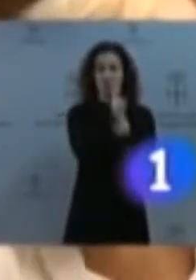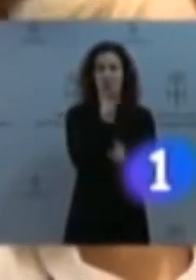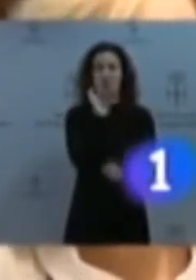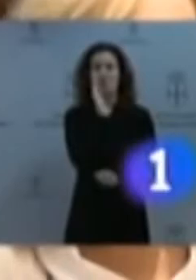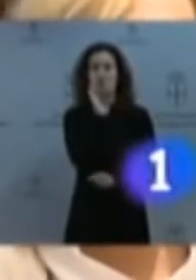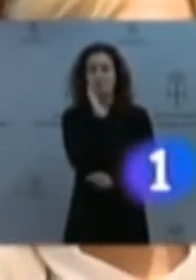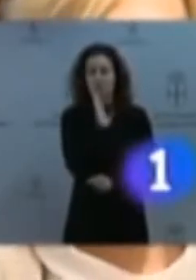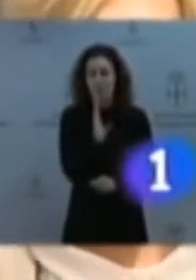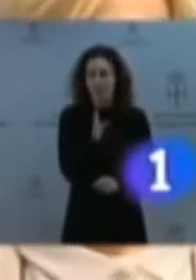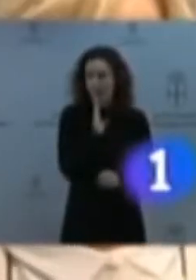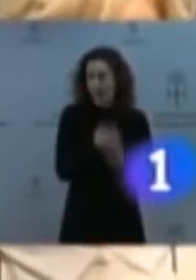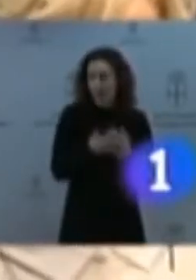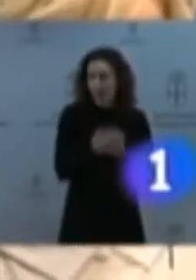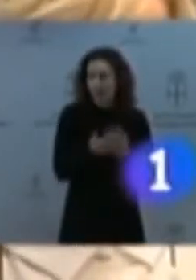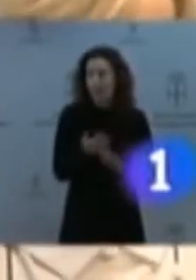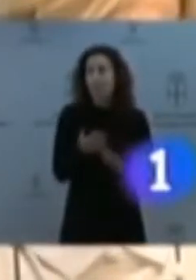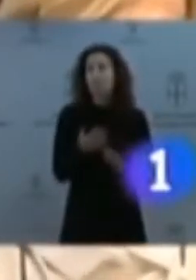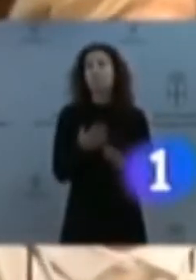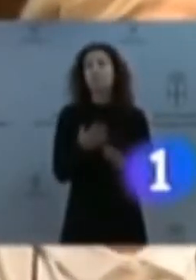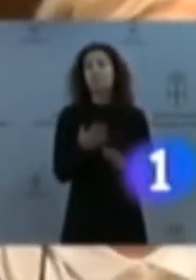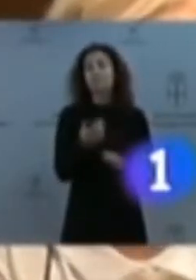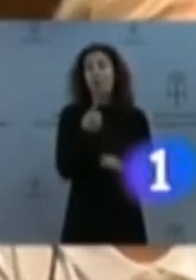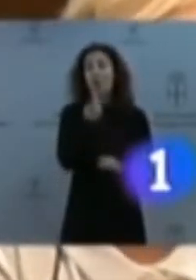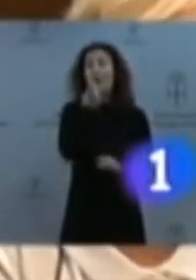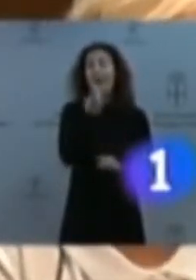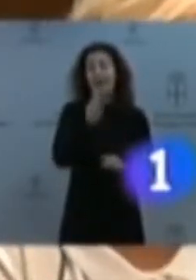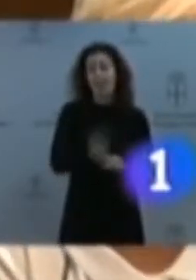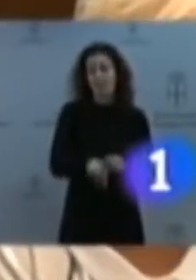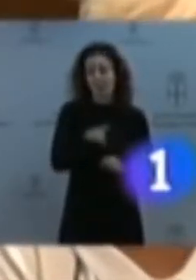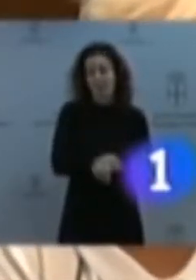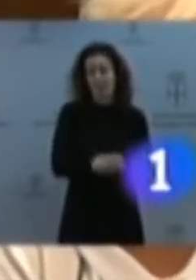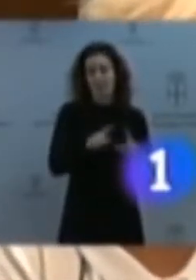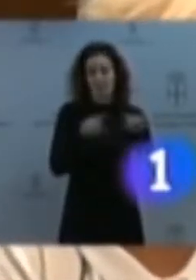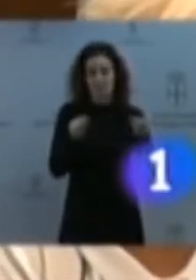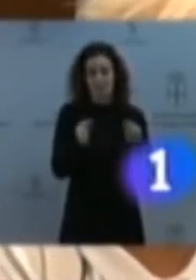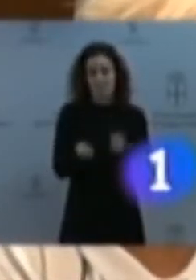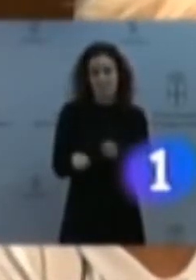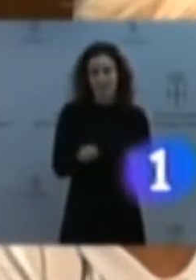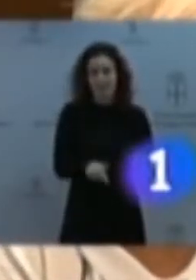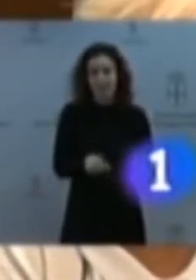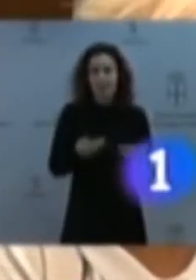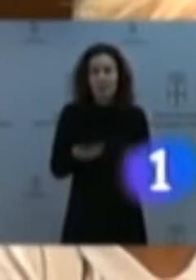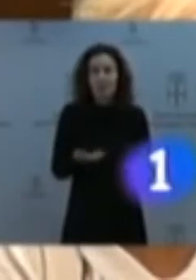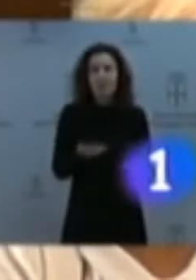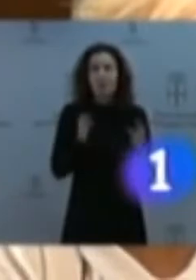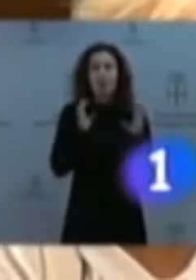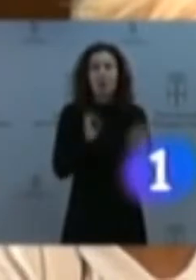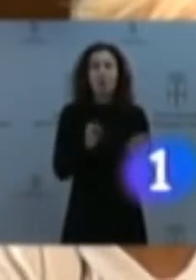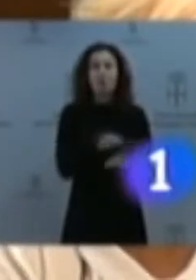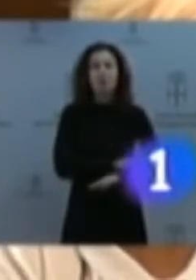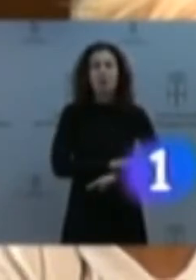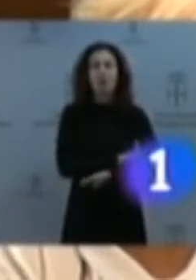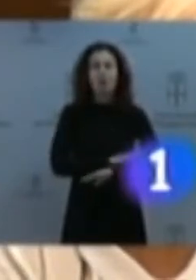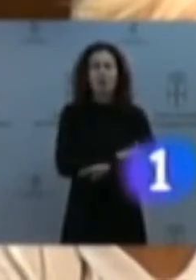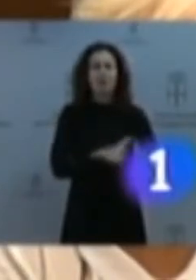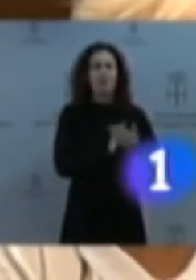caso parecido en Asturias, pero ciertamente llama la atención tantos años en los gobiernos ininterrumpidamente.